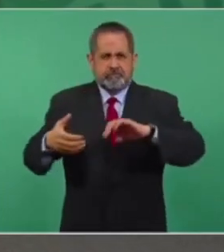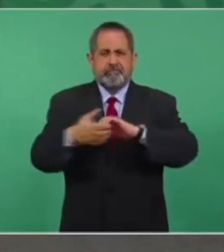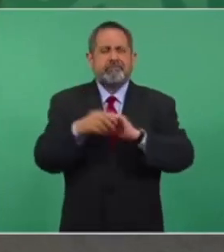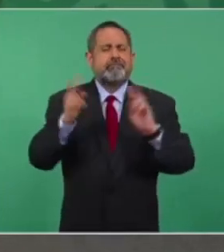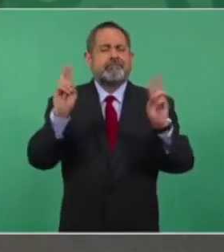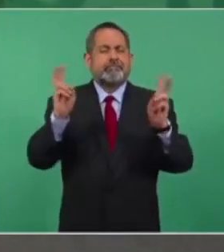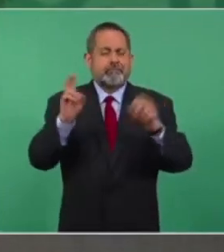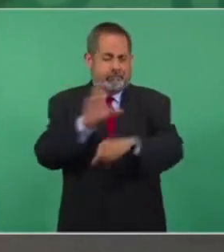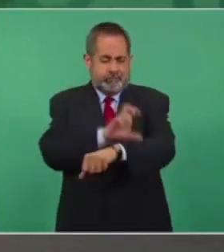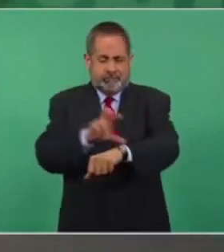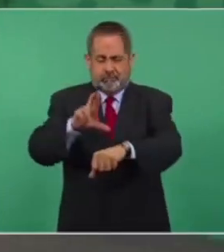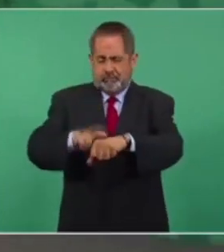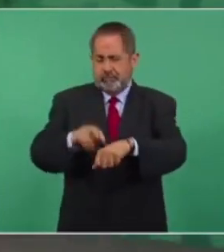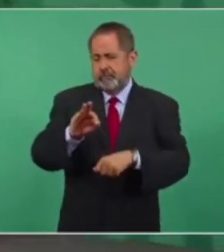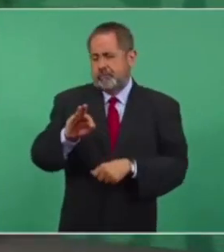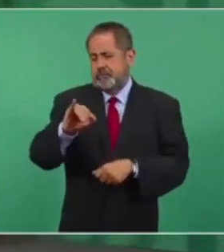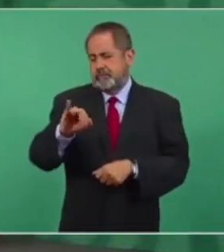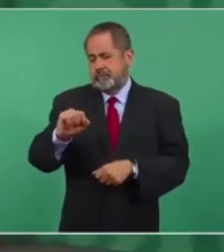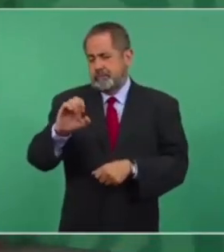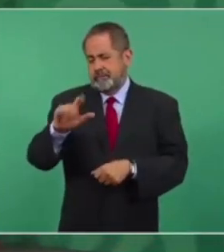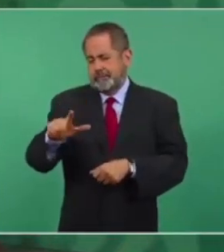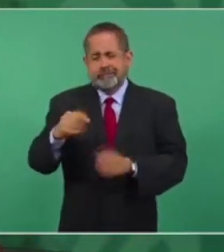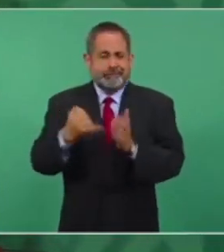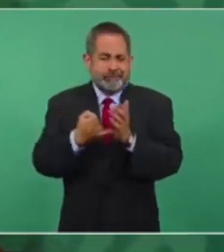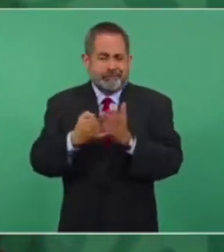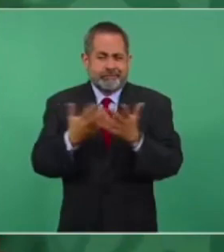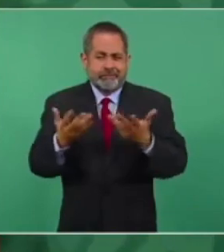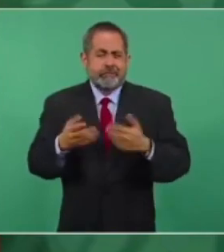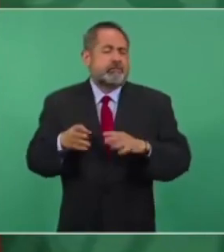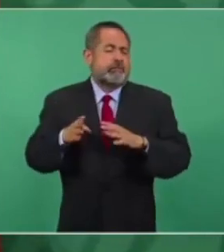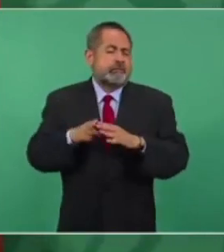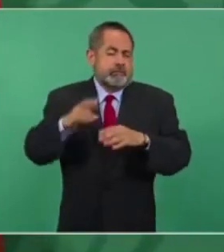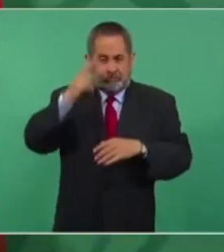llama, de cómo la Federación